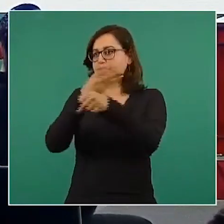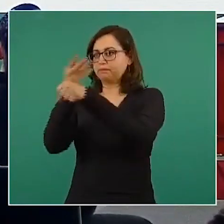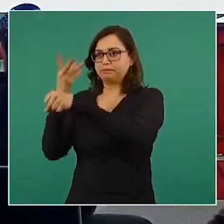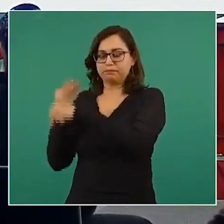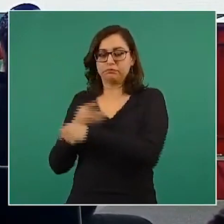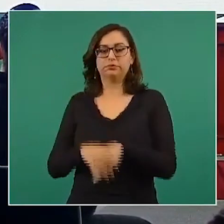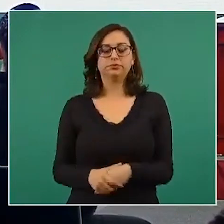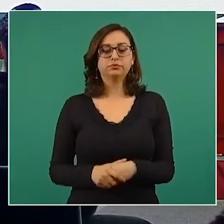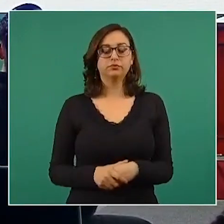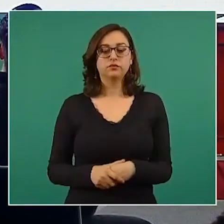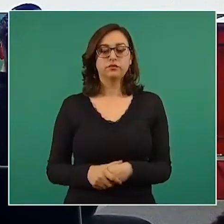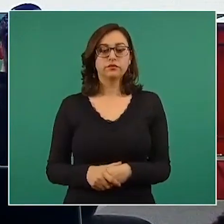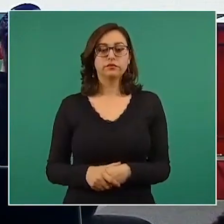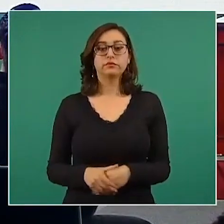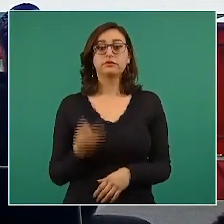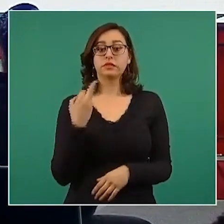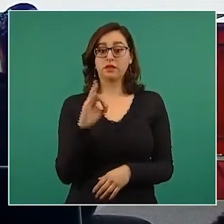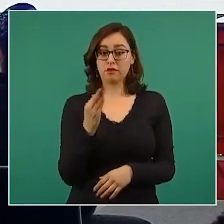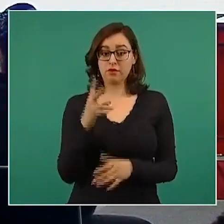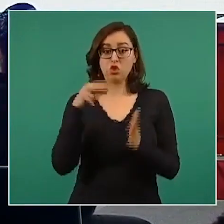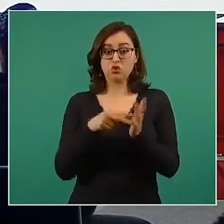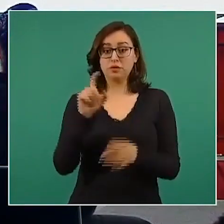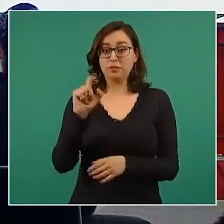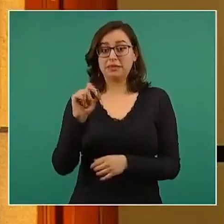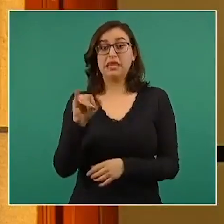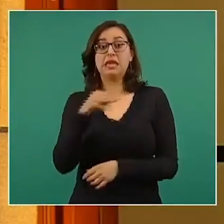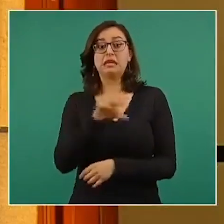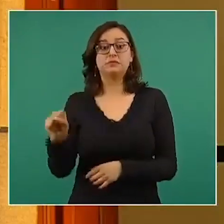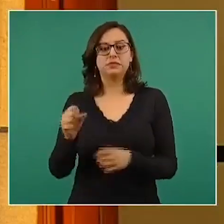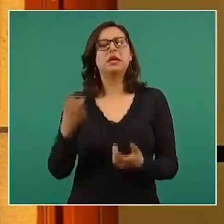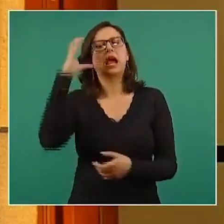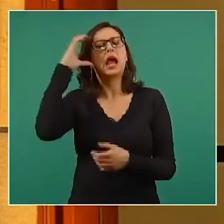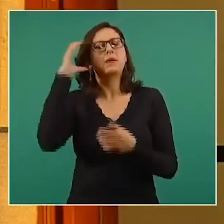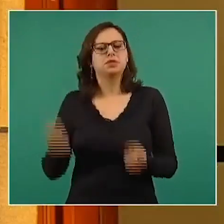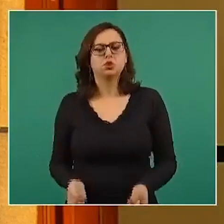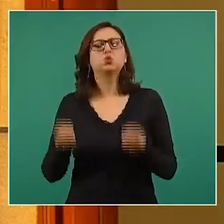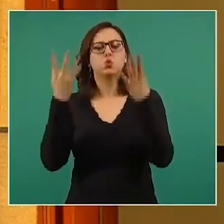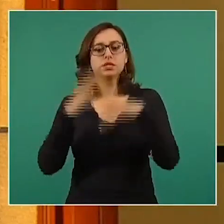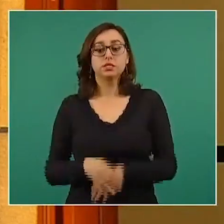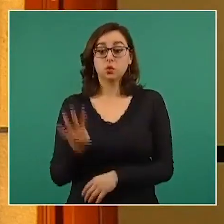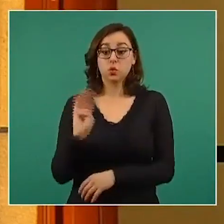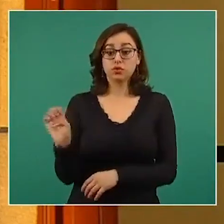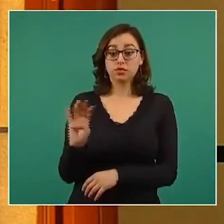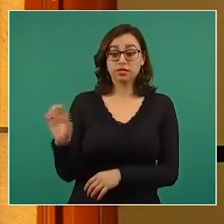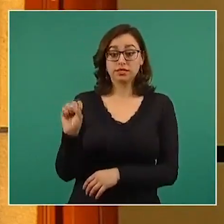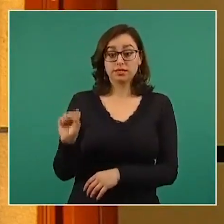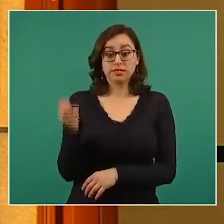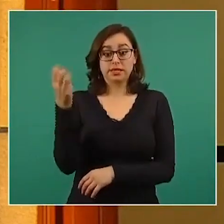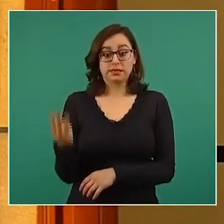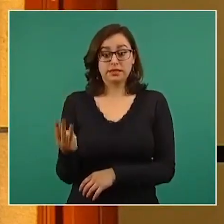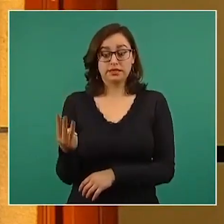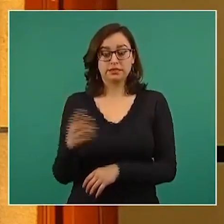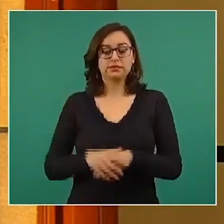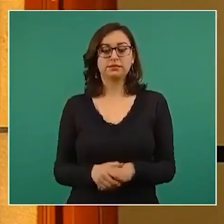Como bien comentaba el doctor López-Gatell, para febrero de 2020 en el IMSS únicamente teníamos 463 camas para atender COVID. El